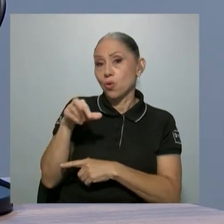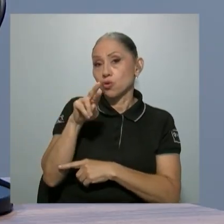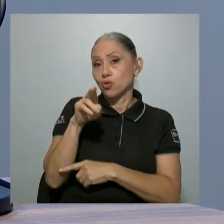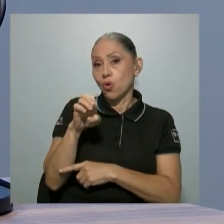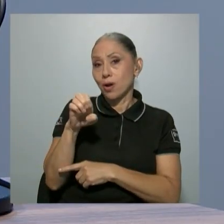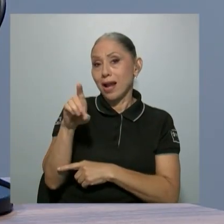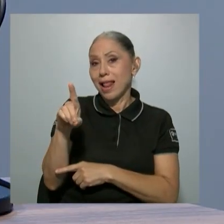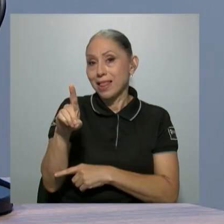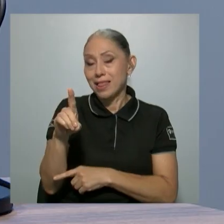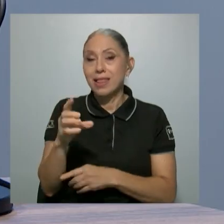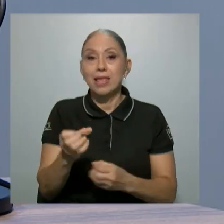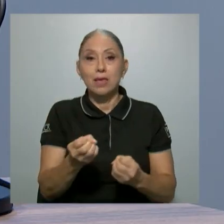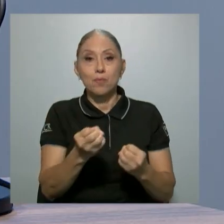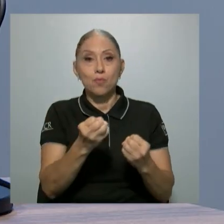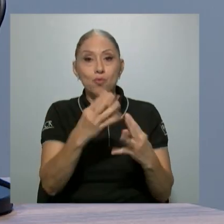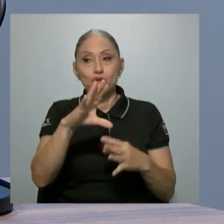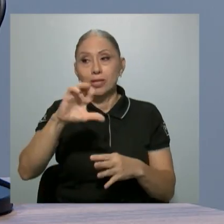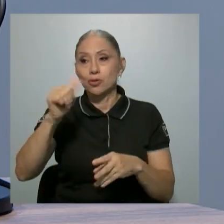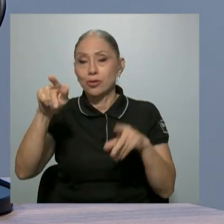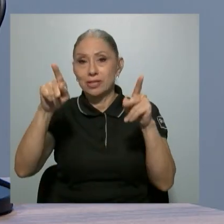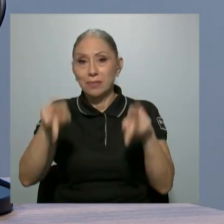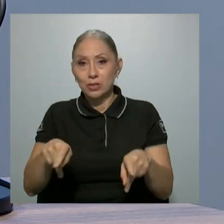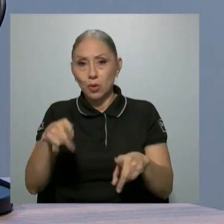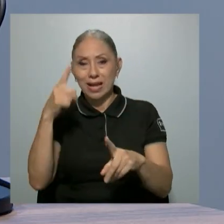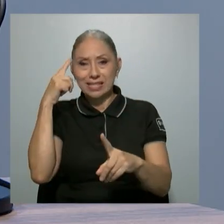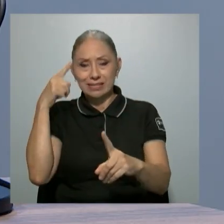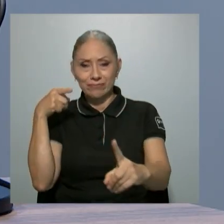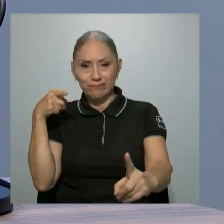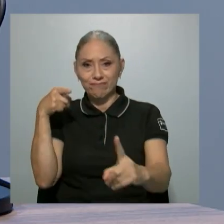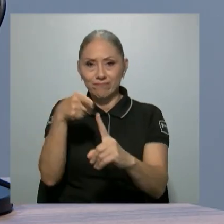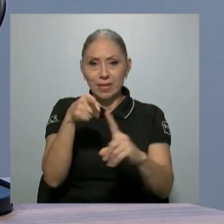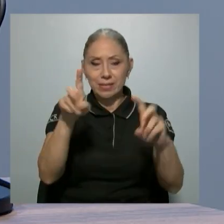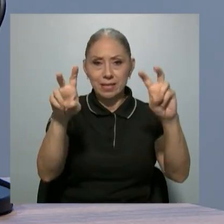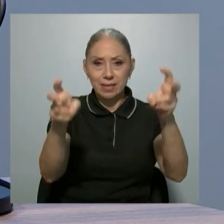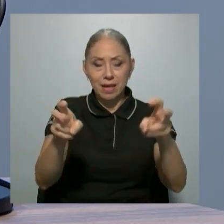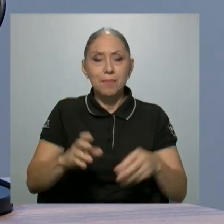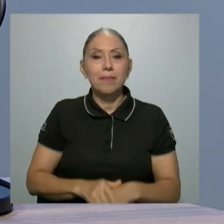tema. Y es un tema que